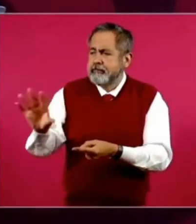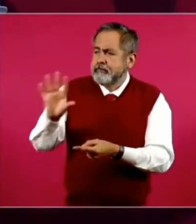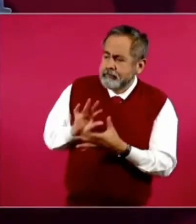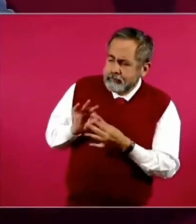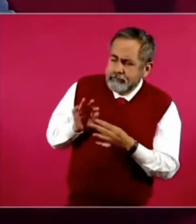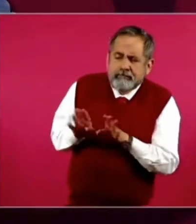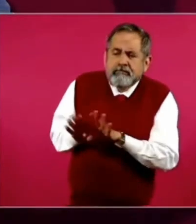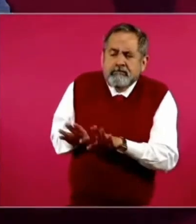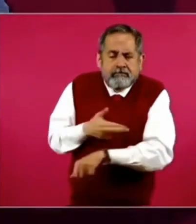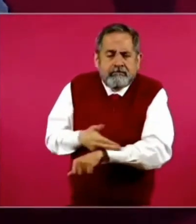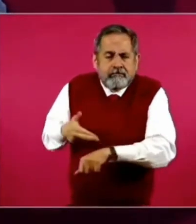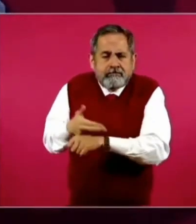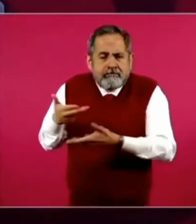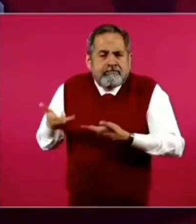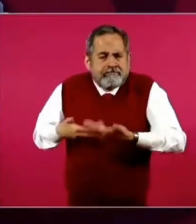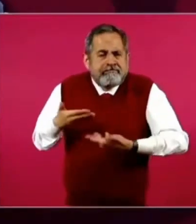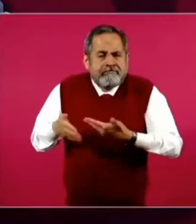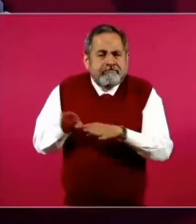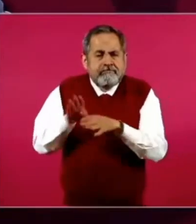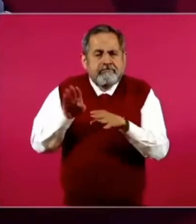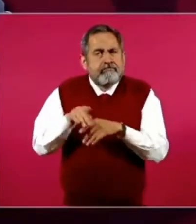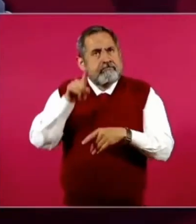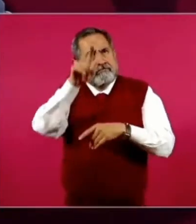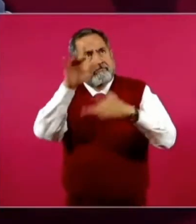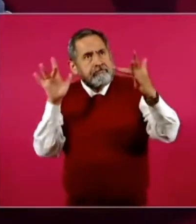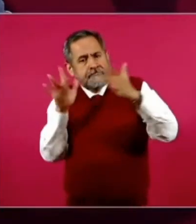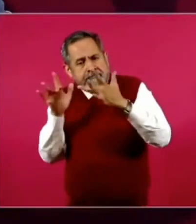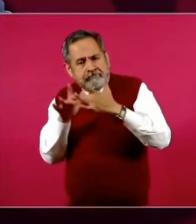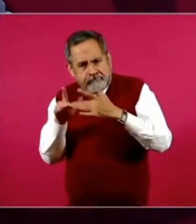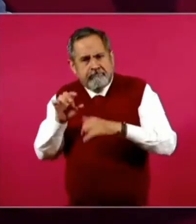informe de cómo pueden hacerle